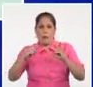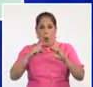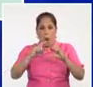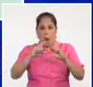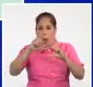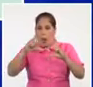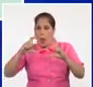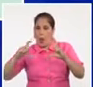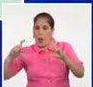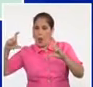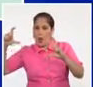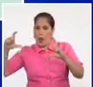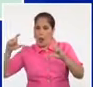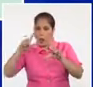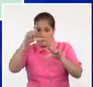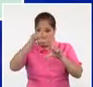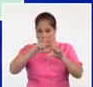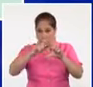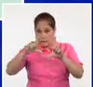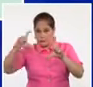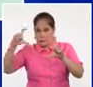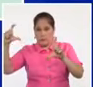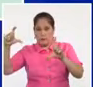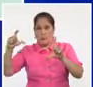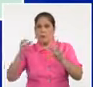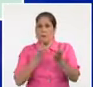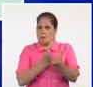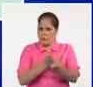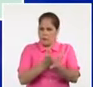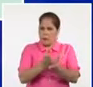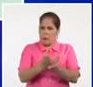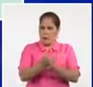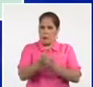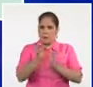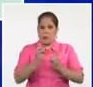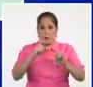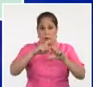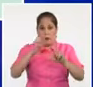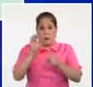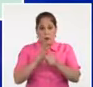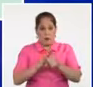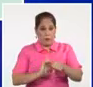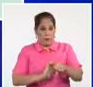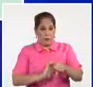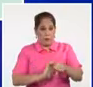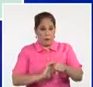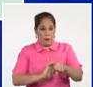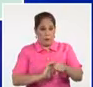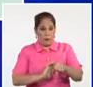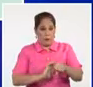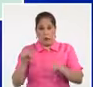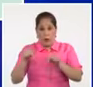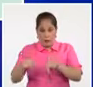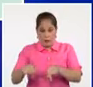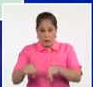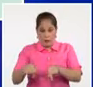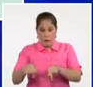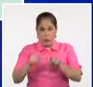pandemia durante todo su transcurso en Cuba, ahí lo tienen.